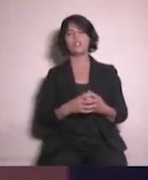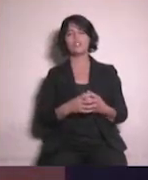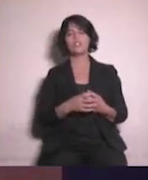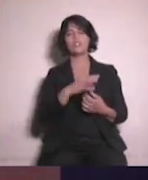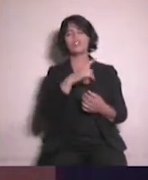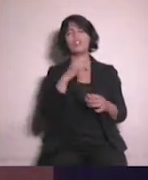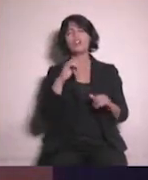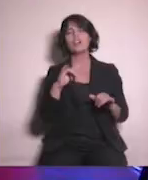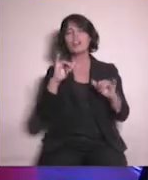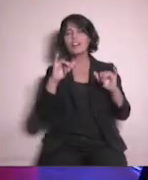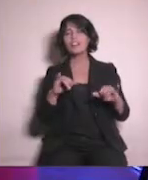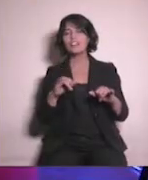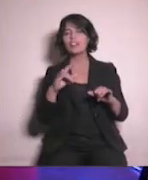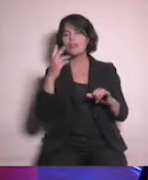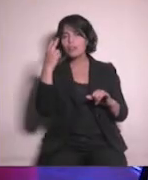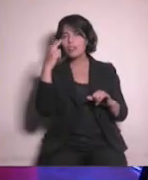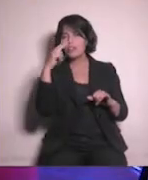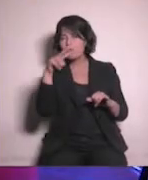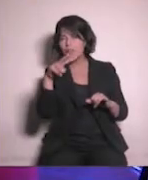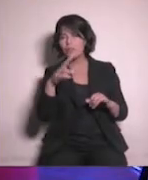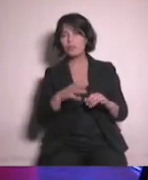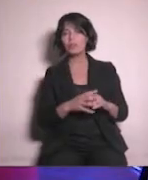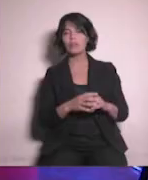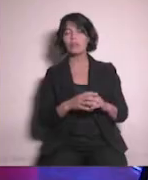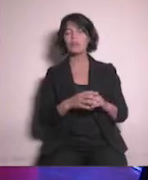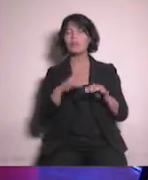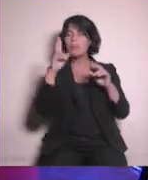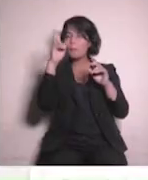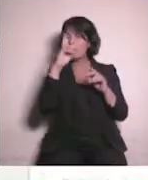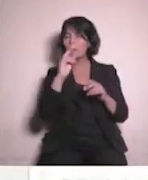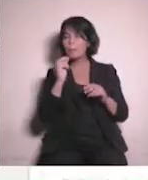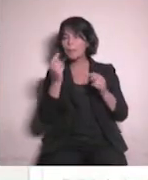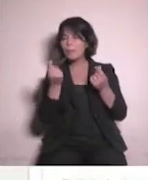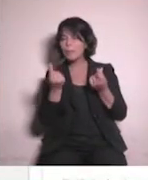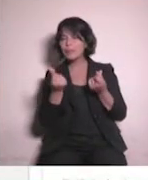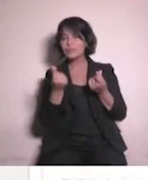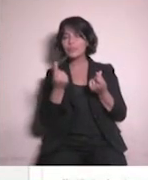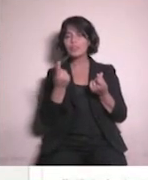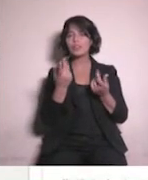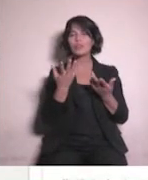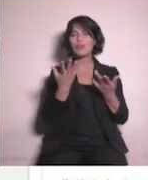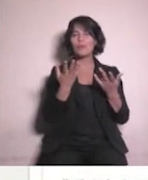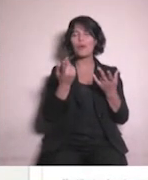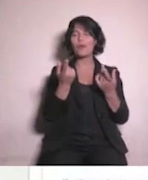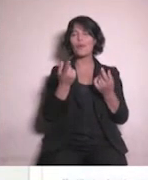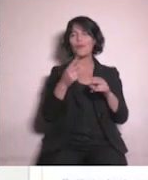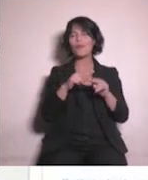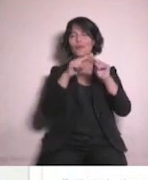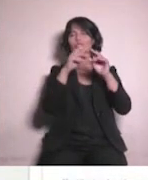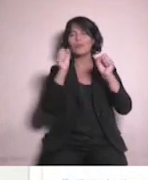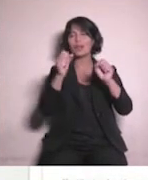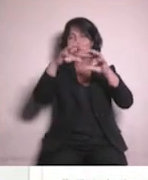Y aquí lo que habíamos encontrado, aparentemente, fue un botín para revertir.